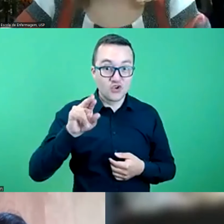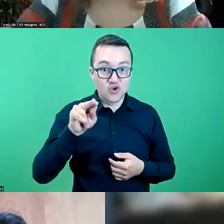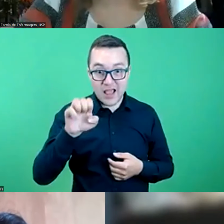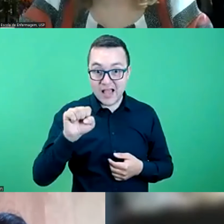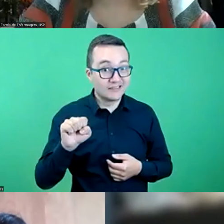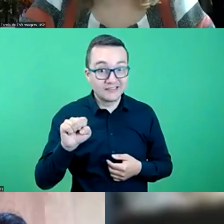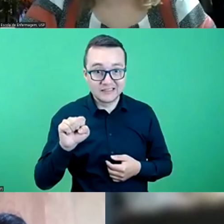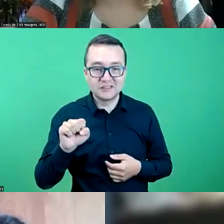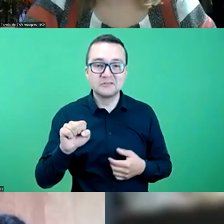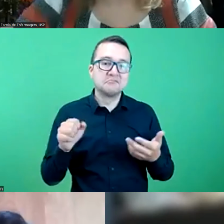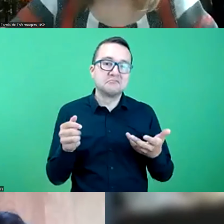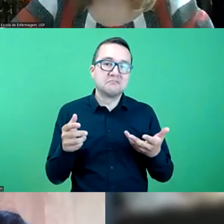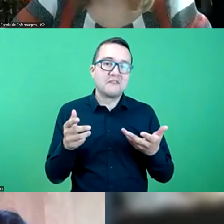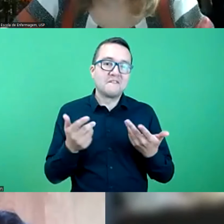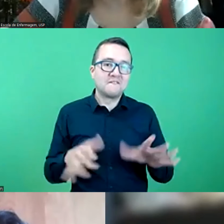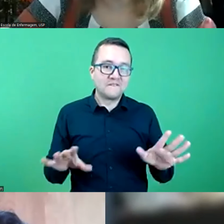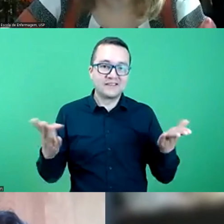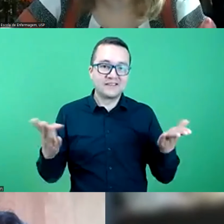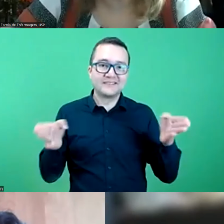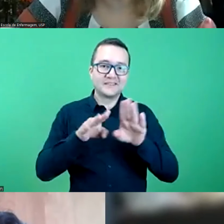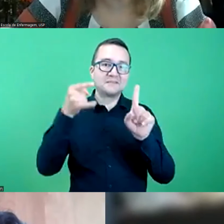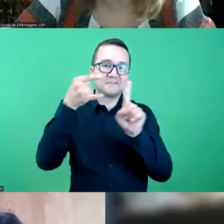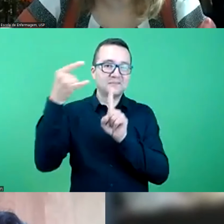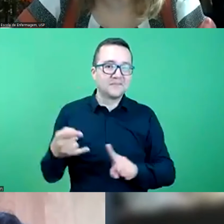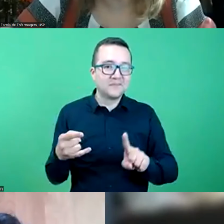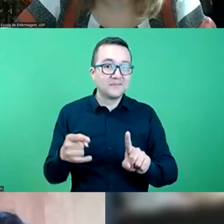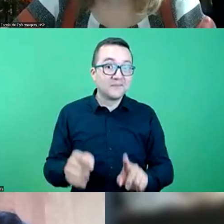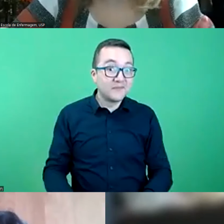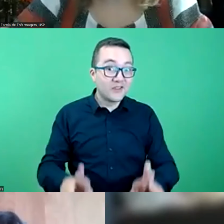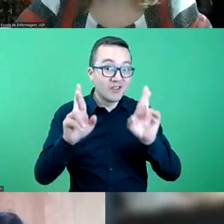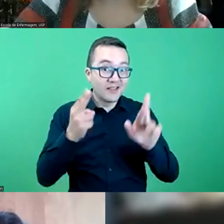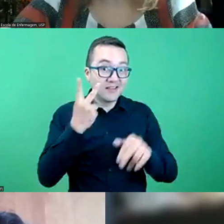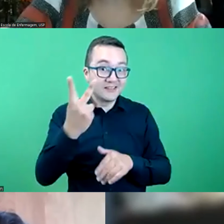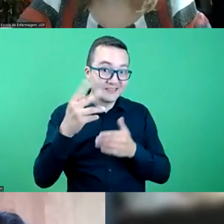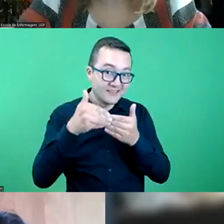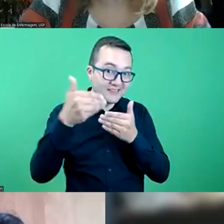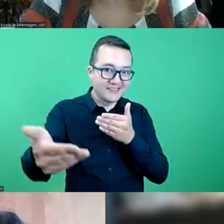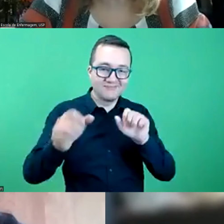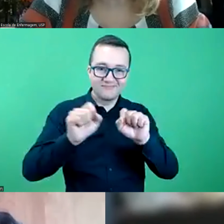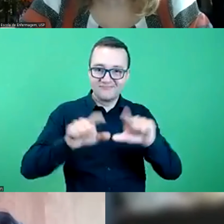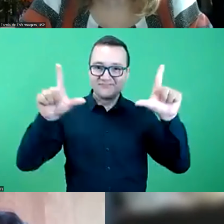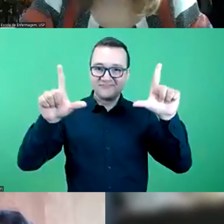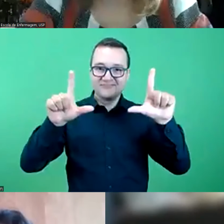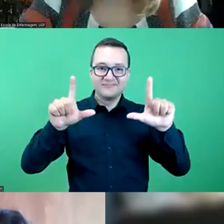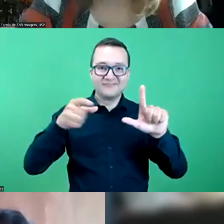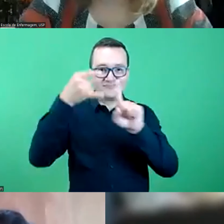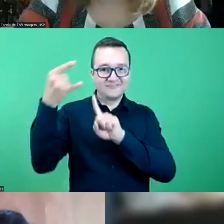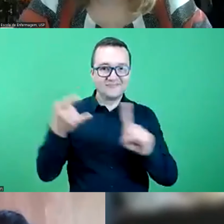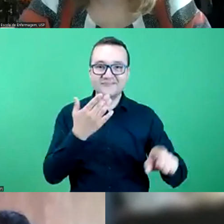finalizado a este seminario y los esperamos en el próximo. Hasta luego. Bueno.